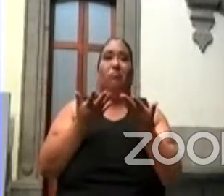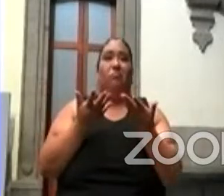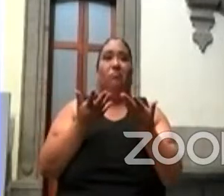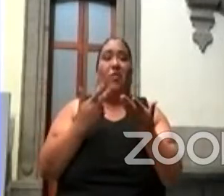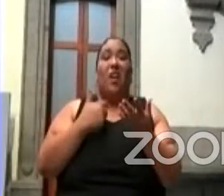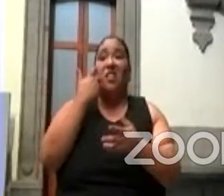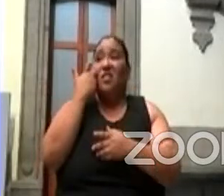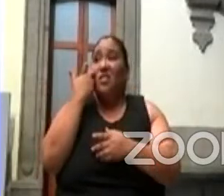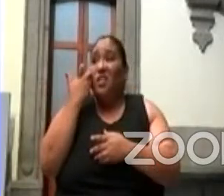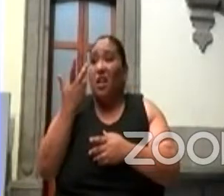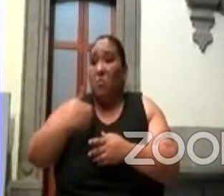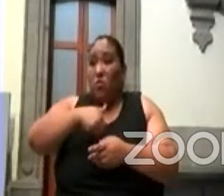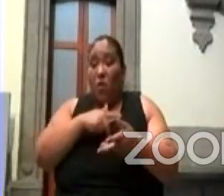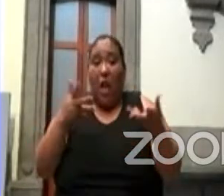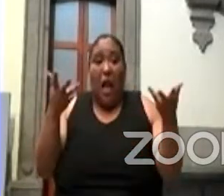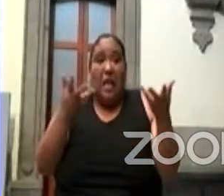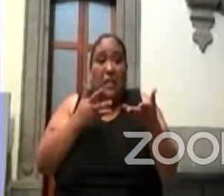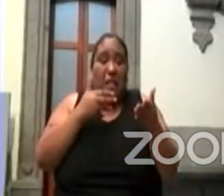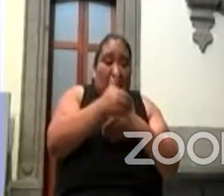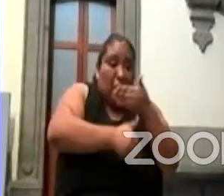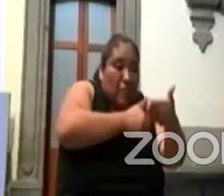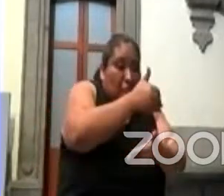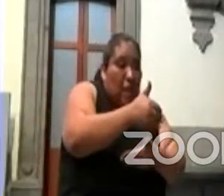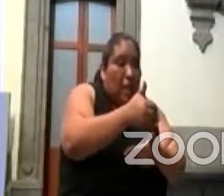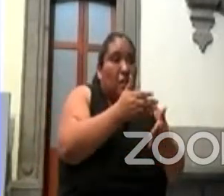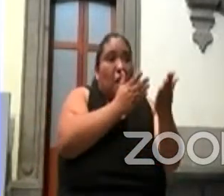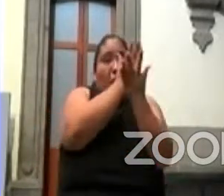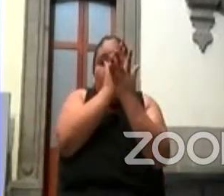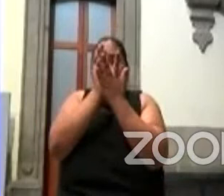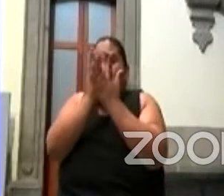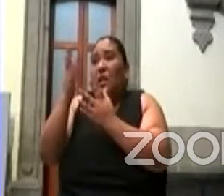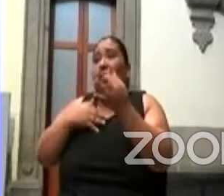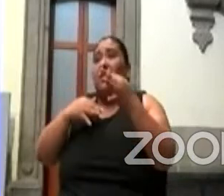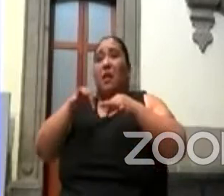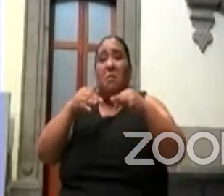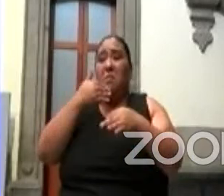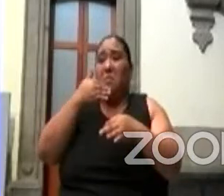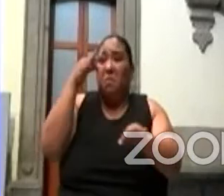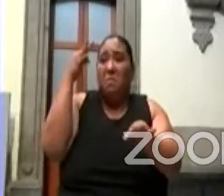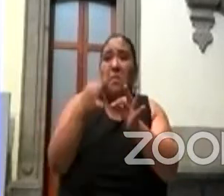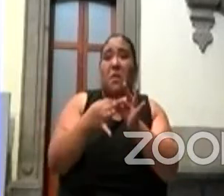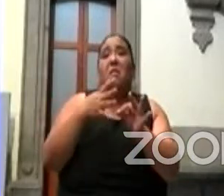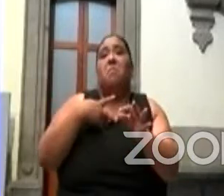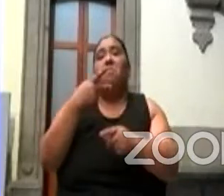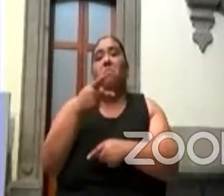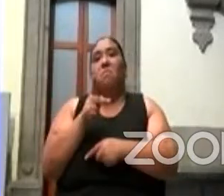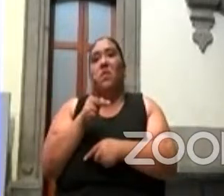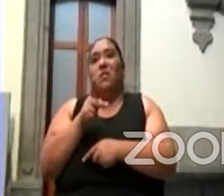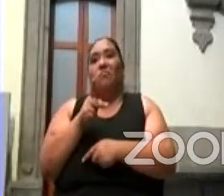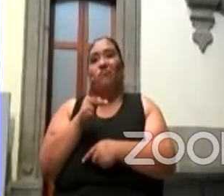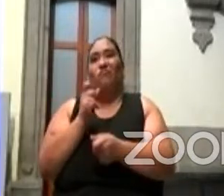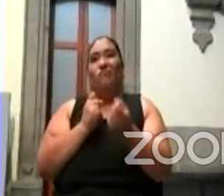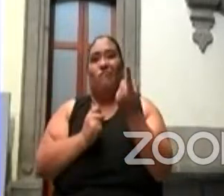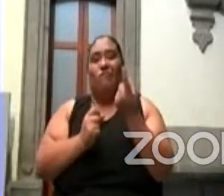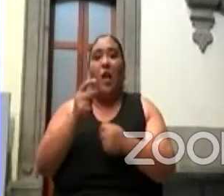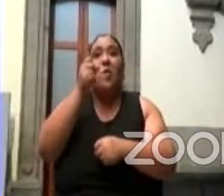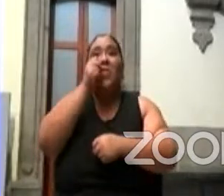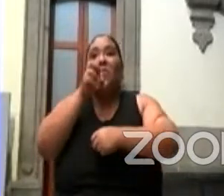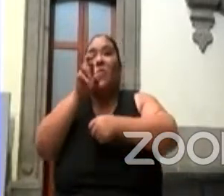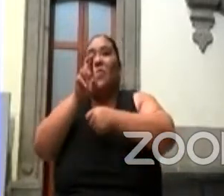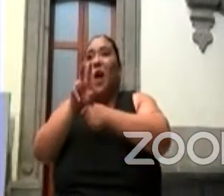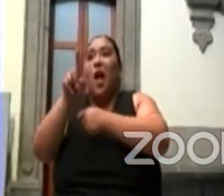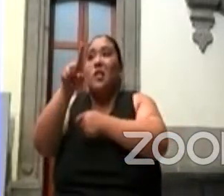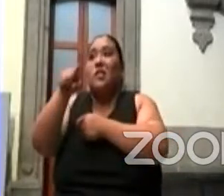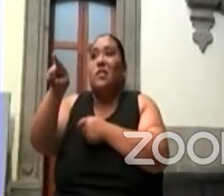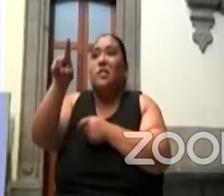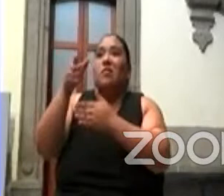queremos hacer todo un trabajo transversal, pero por alguna de las de los secretarías, órganos que pongan